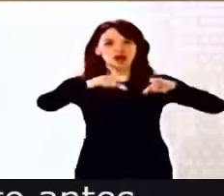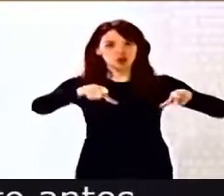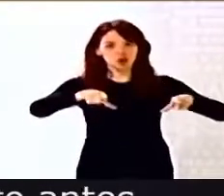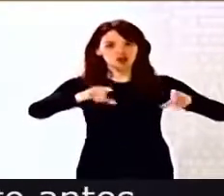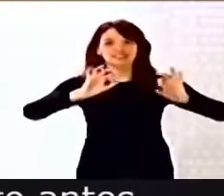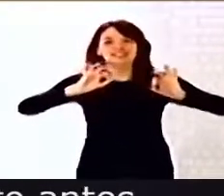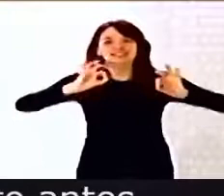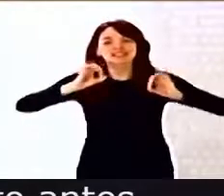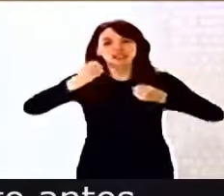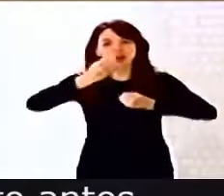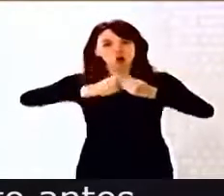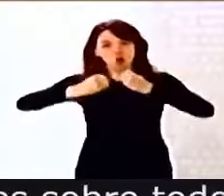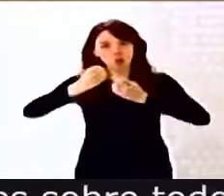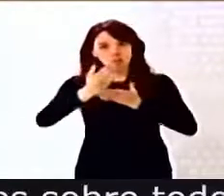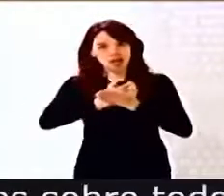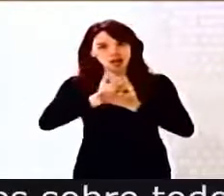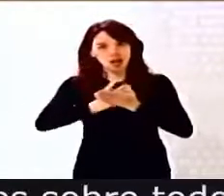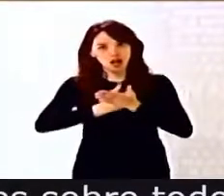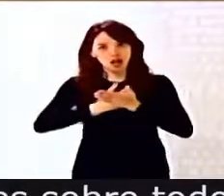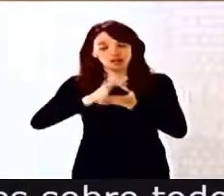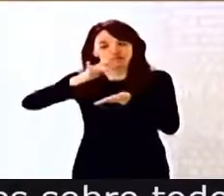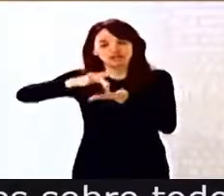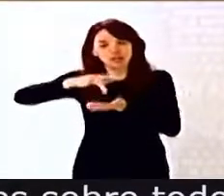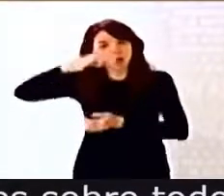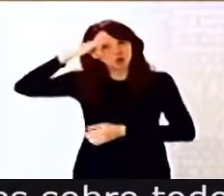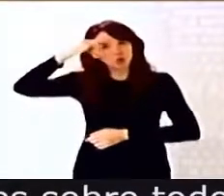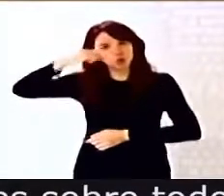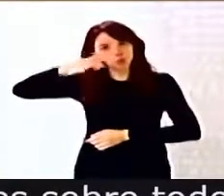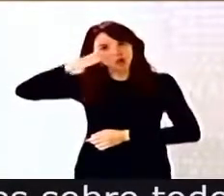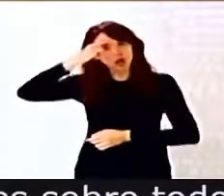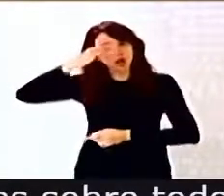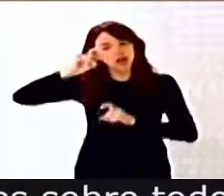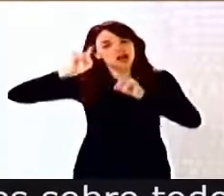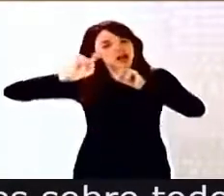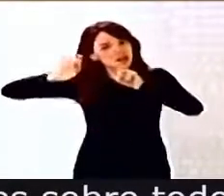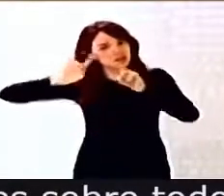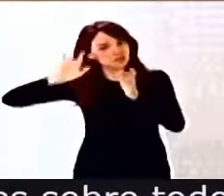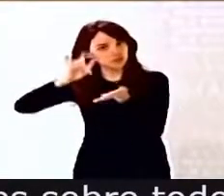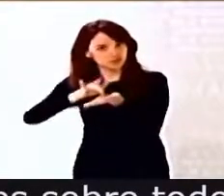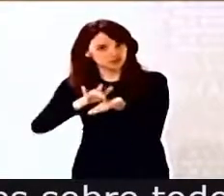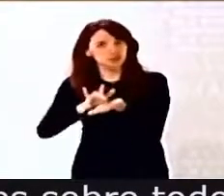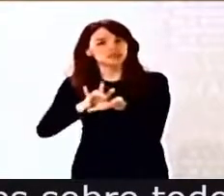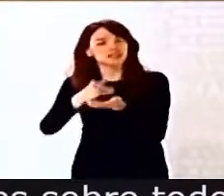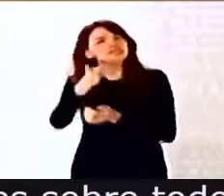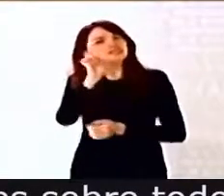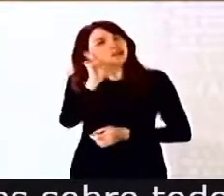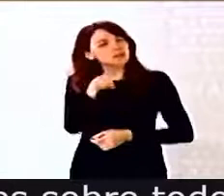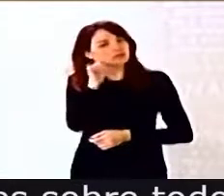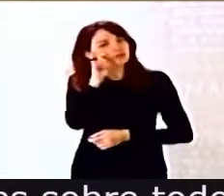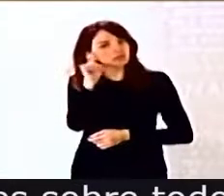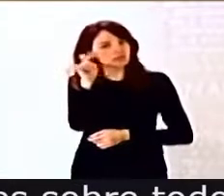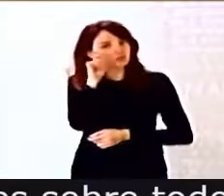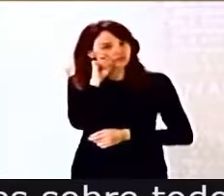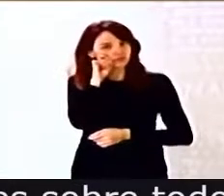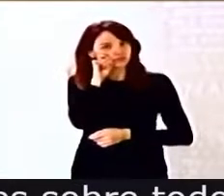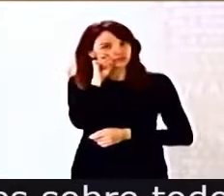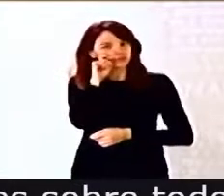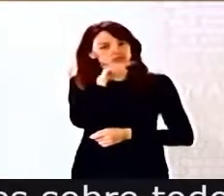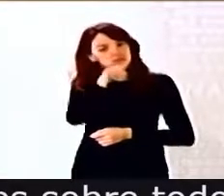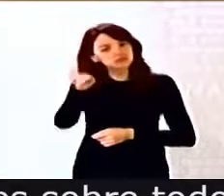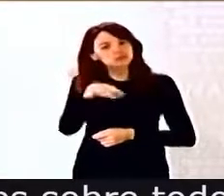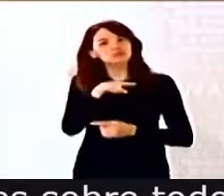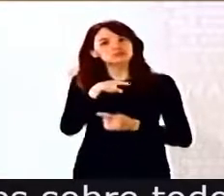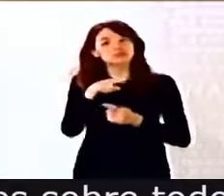económicas, sobre todo culturales, sobre todo educativas, sobre todo turísticas, que antes